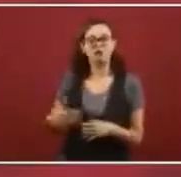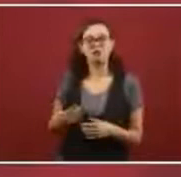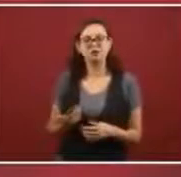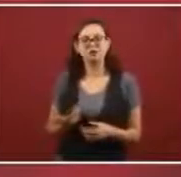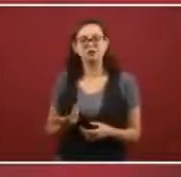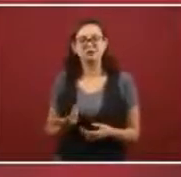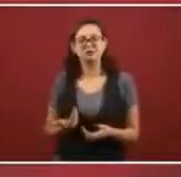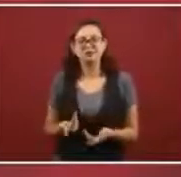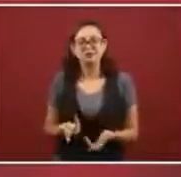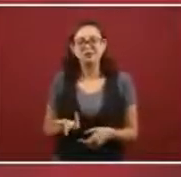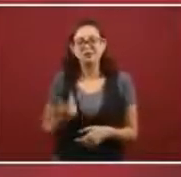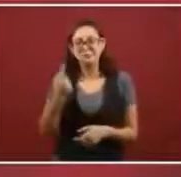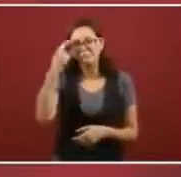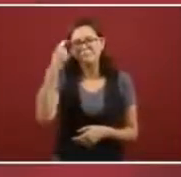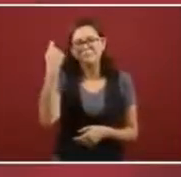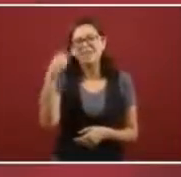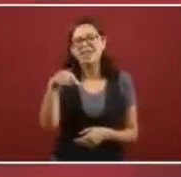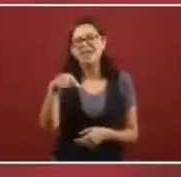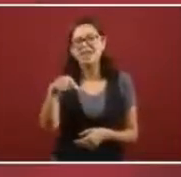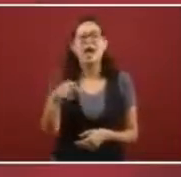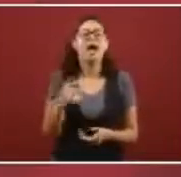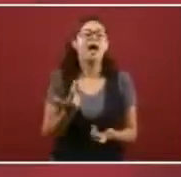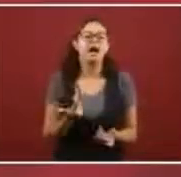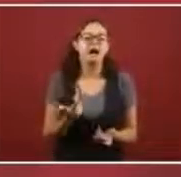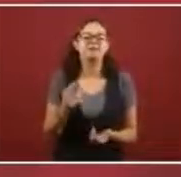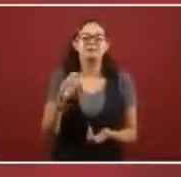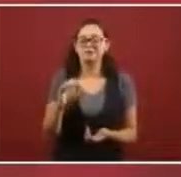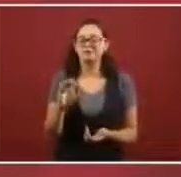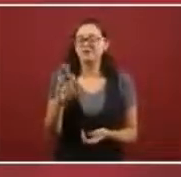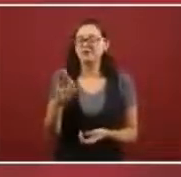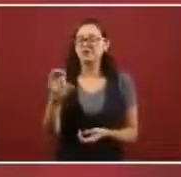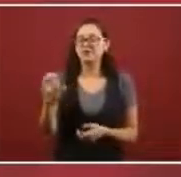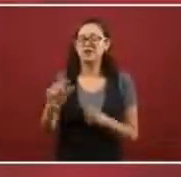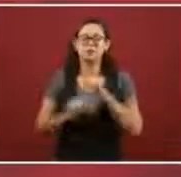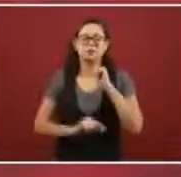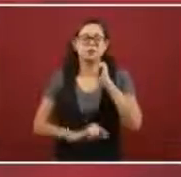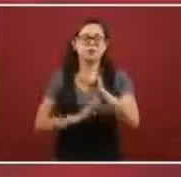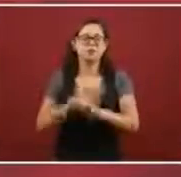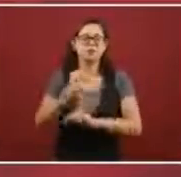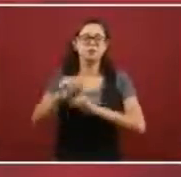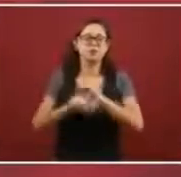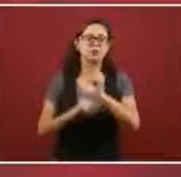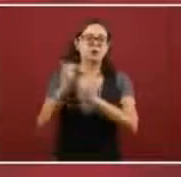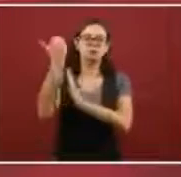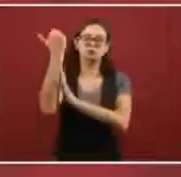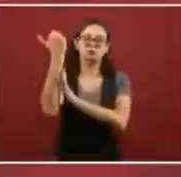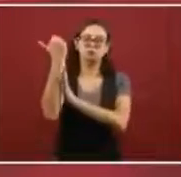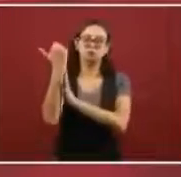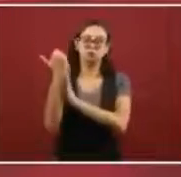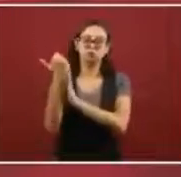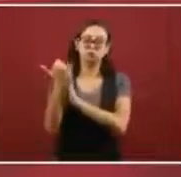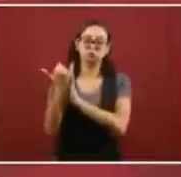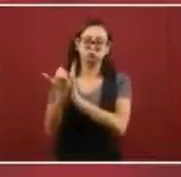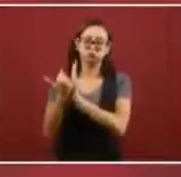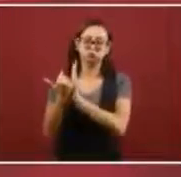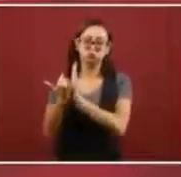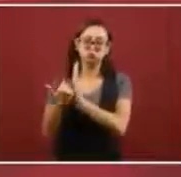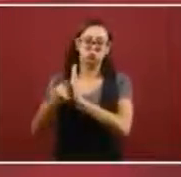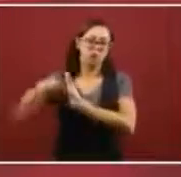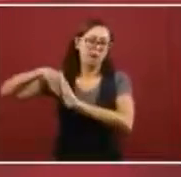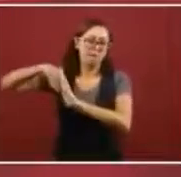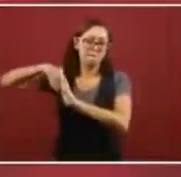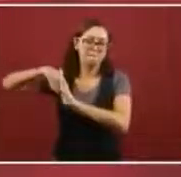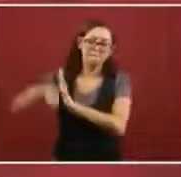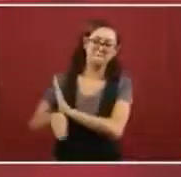para que la Comisión Federal fuese perdiendo su capacidad productiva